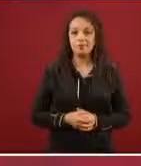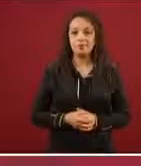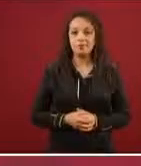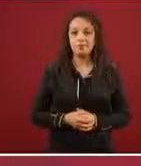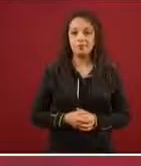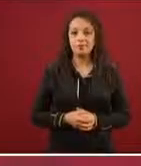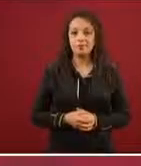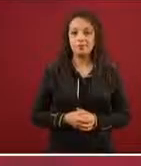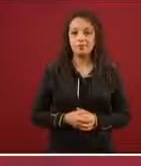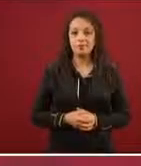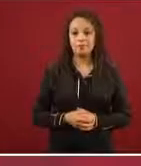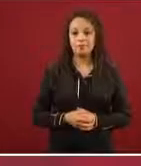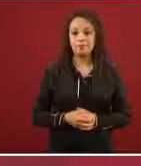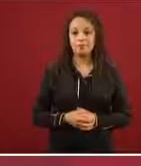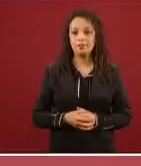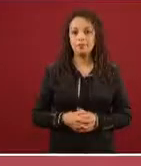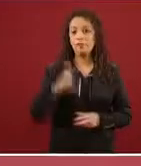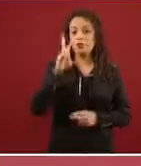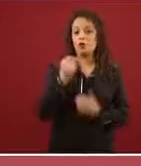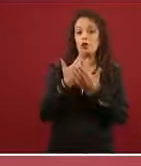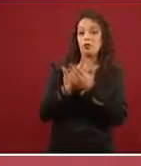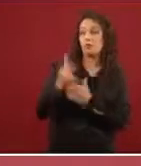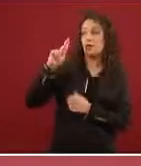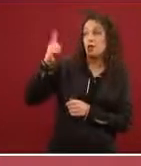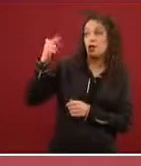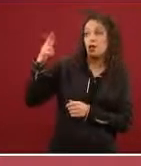no dependa del Ejecutivo,